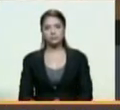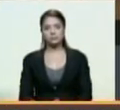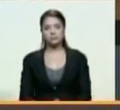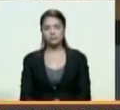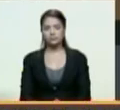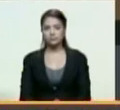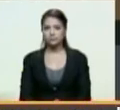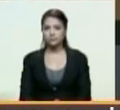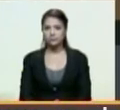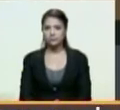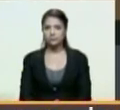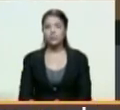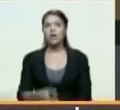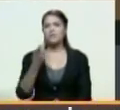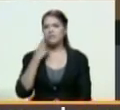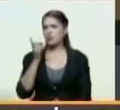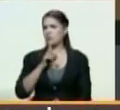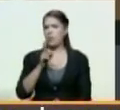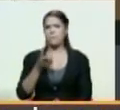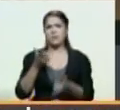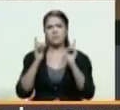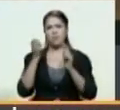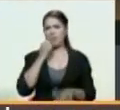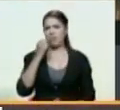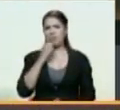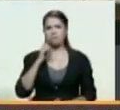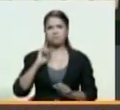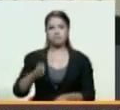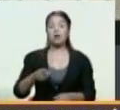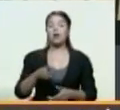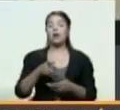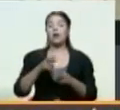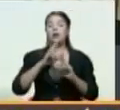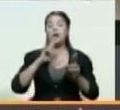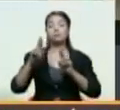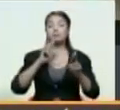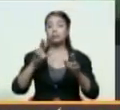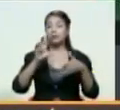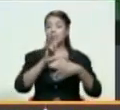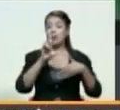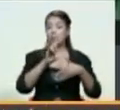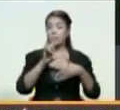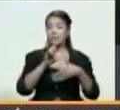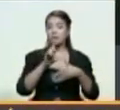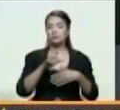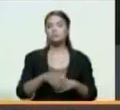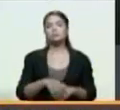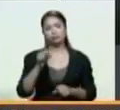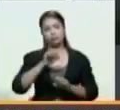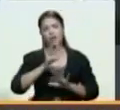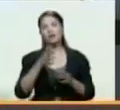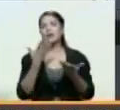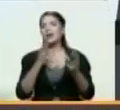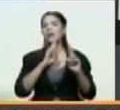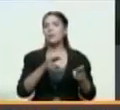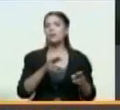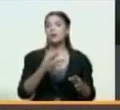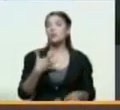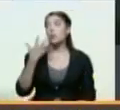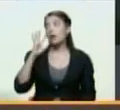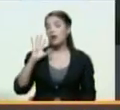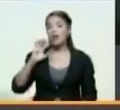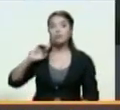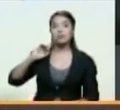También dijo que no se aceptaba el autoritarismo. La región en Latinoamérica también ha superado el autoritarismo. Absolutamente. ¿Qué le respondió usted a eso? Pareciera que la